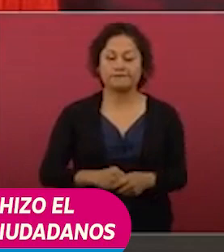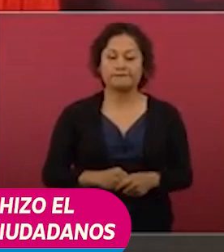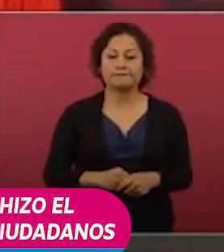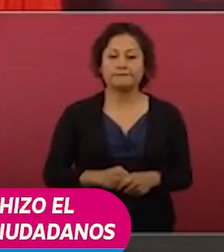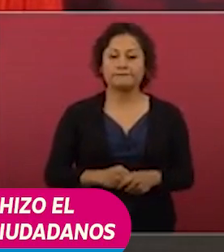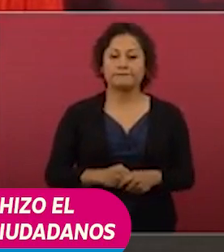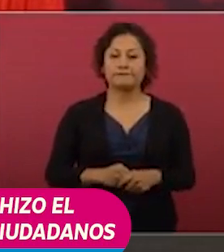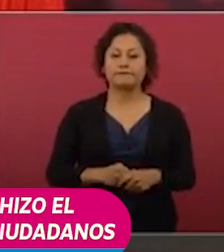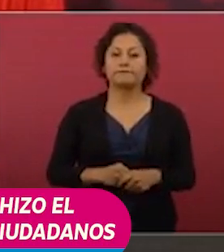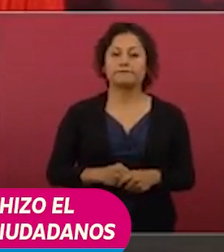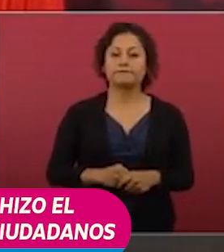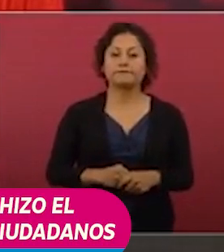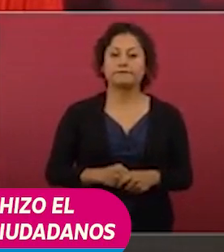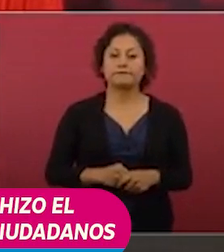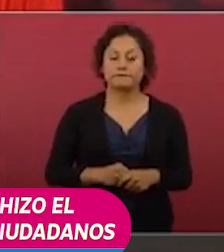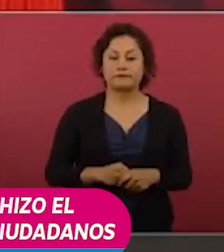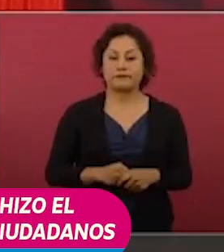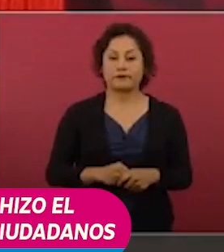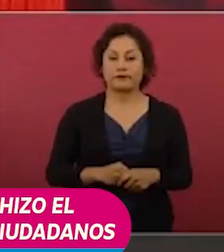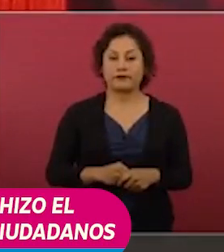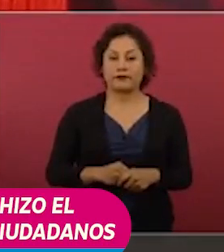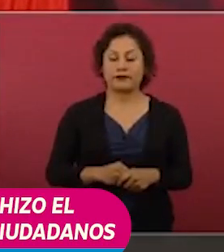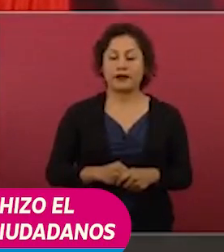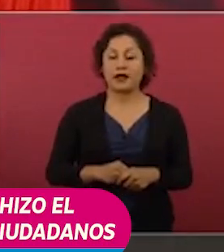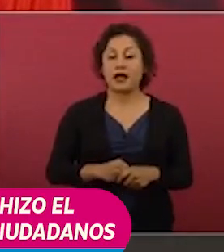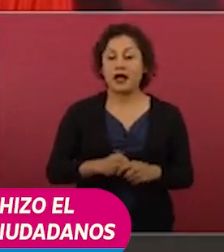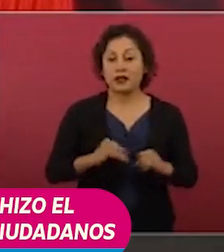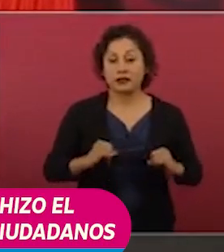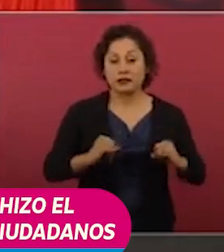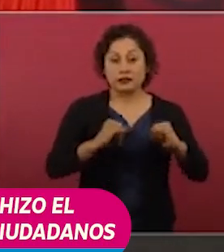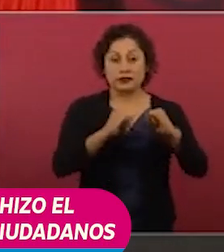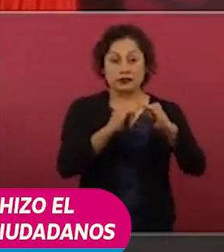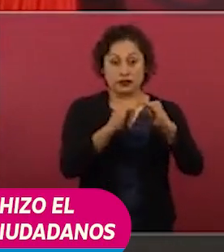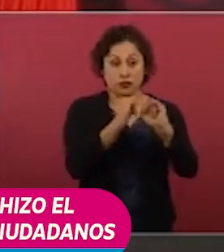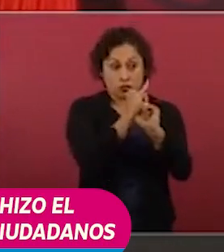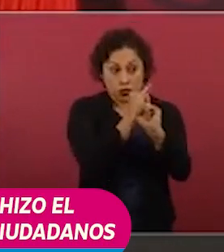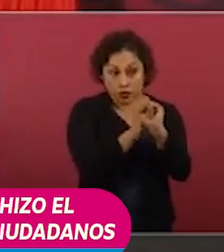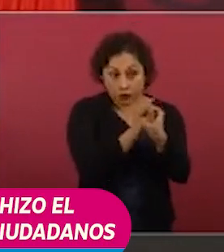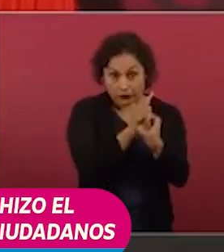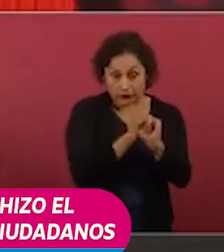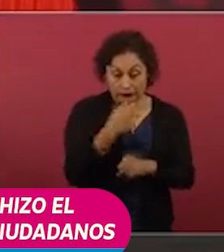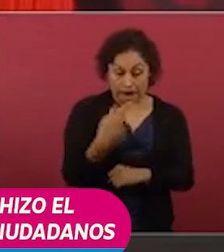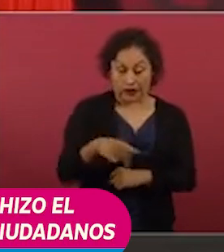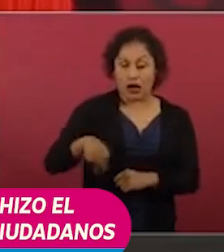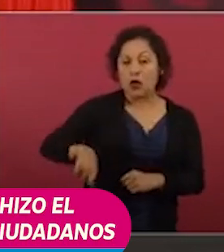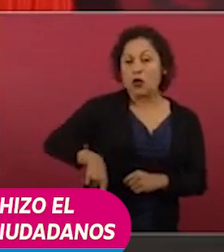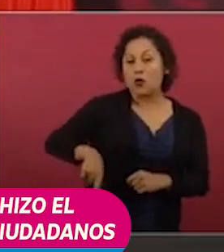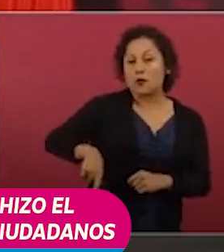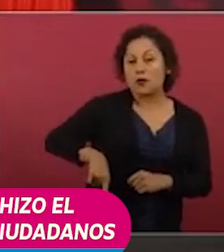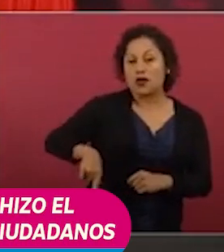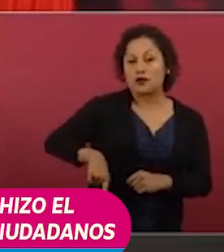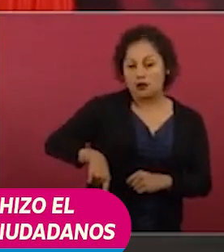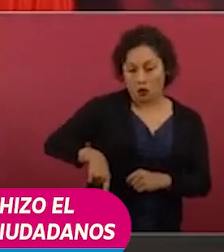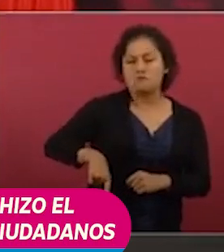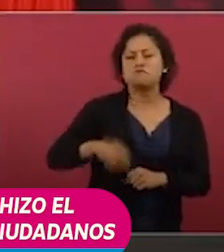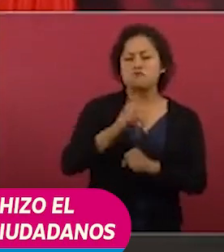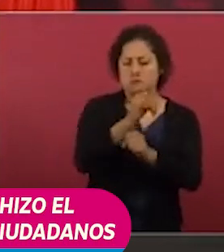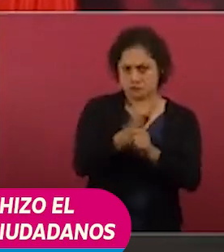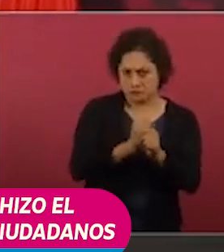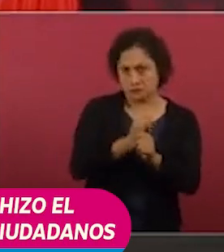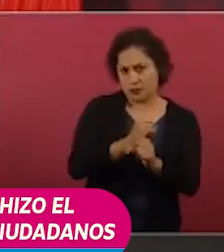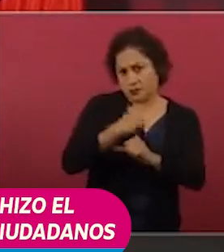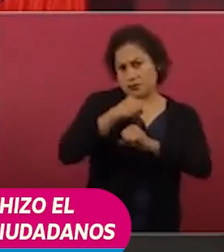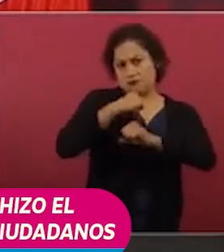el Instituto de Inteligencia del Gobierno hace investigación, porque